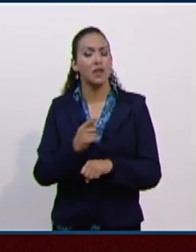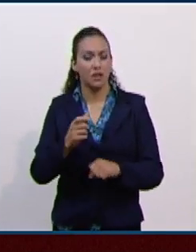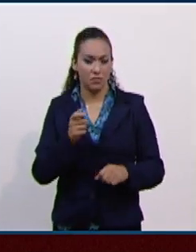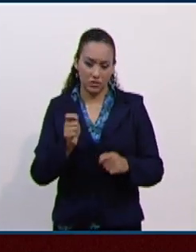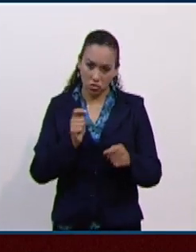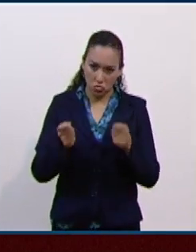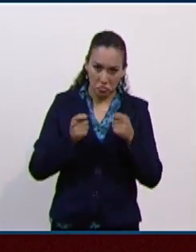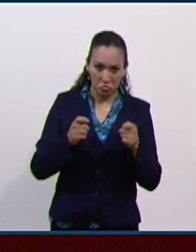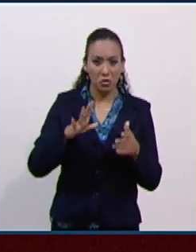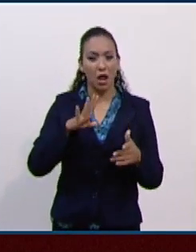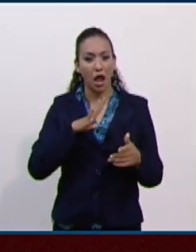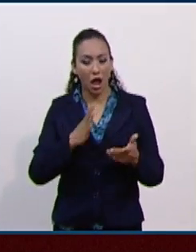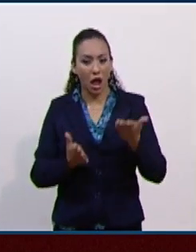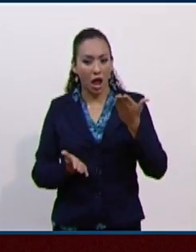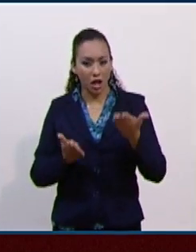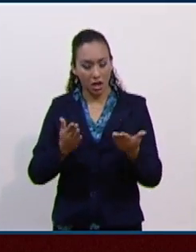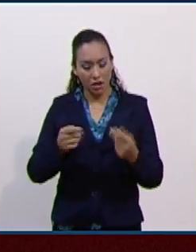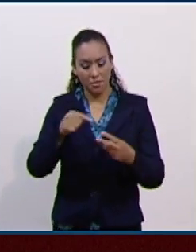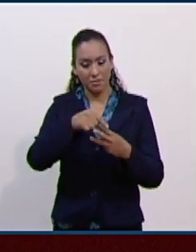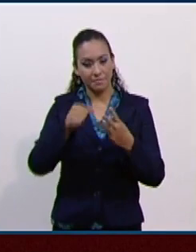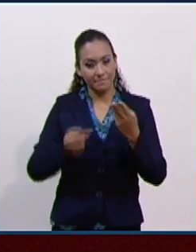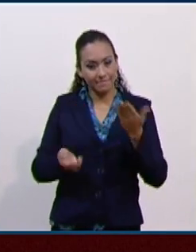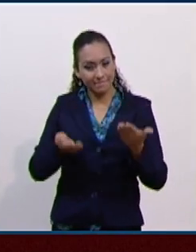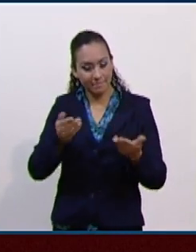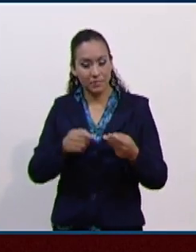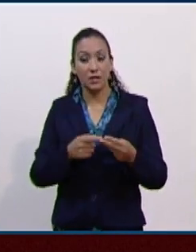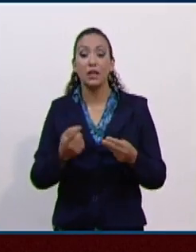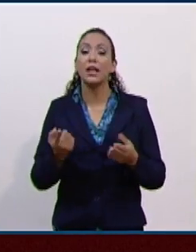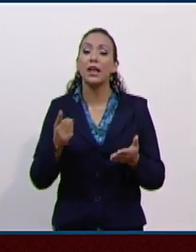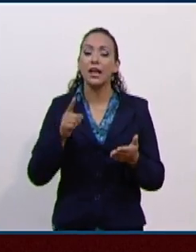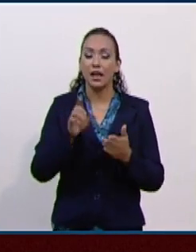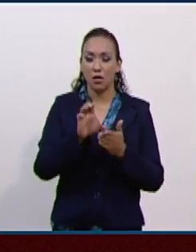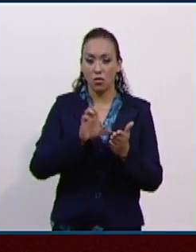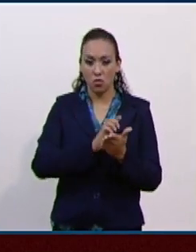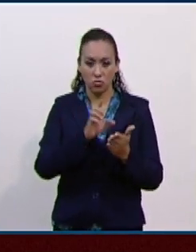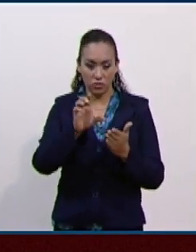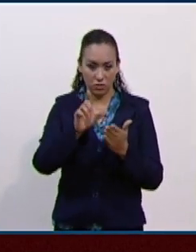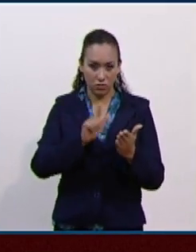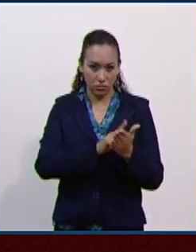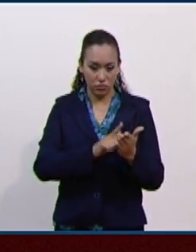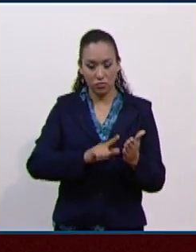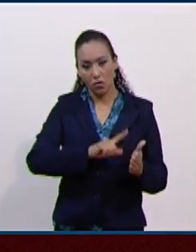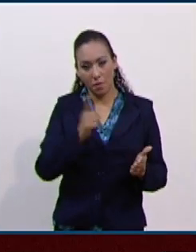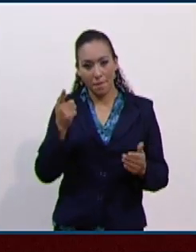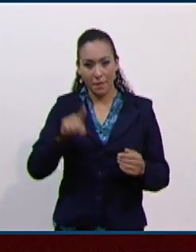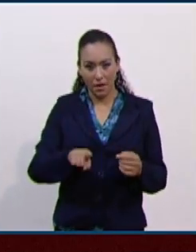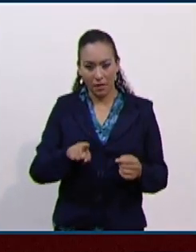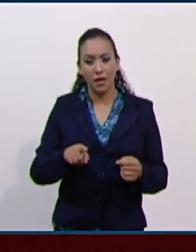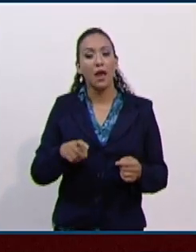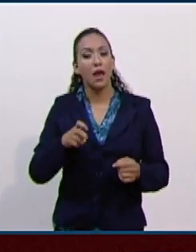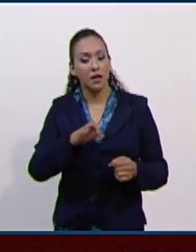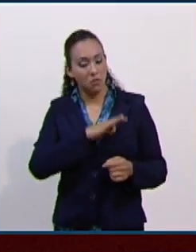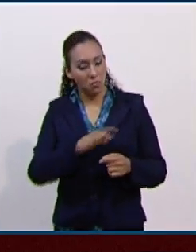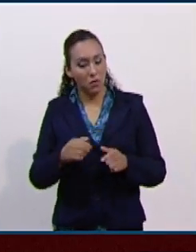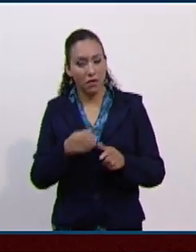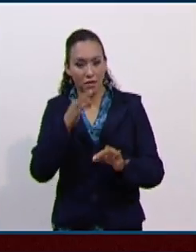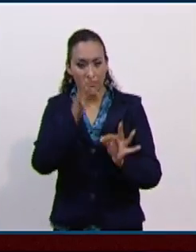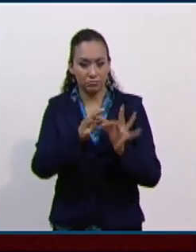controles de equilibrio de poderes y los mandatos de la Constitución según el constituyente y el constituyente